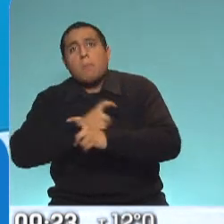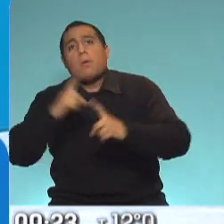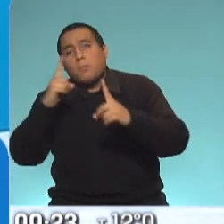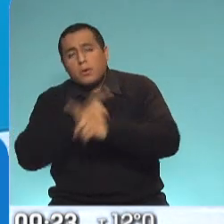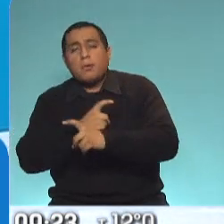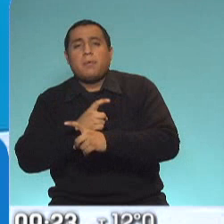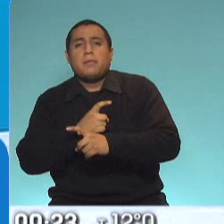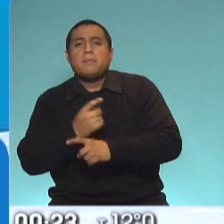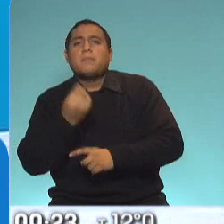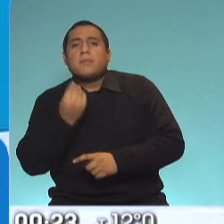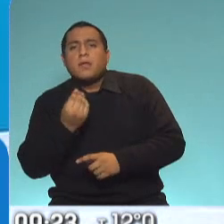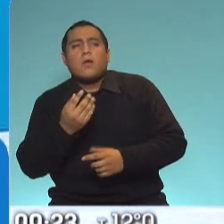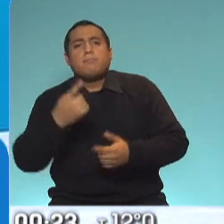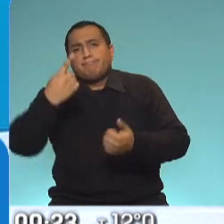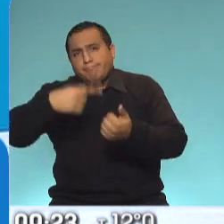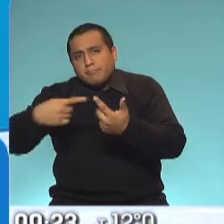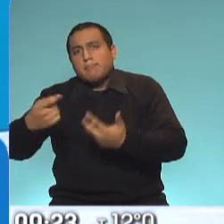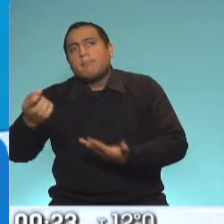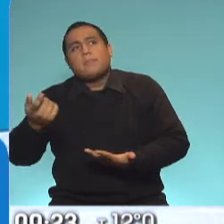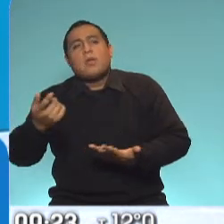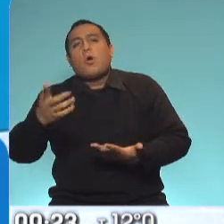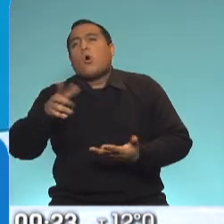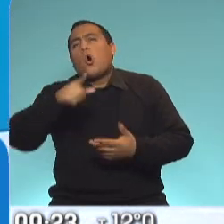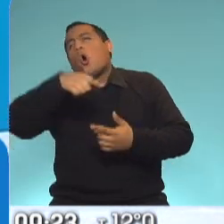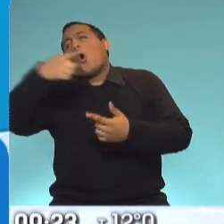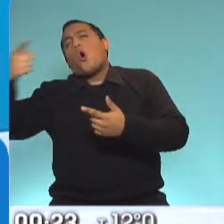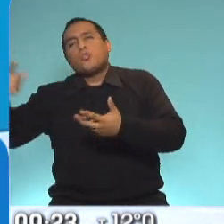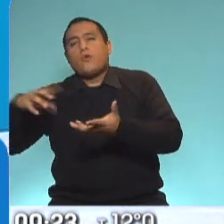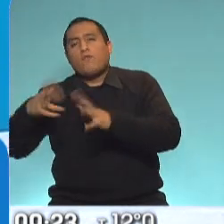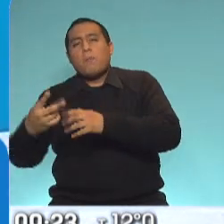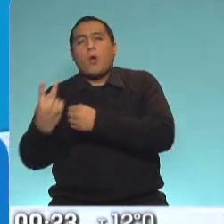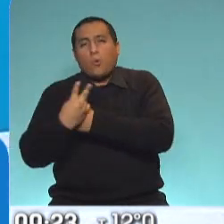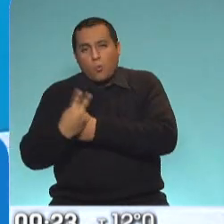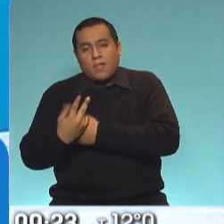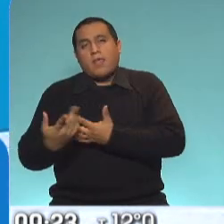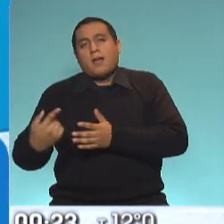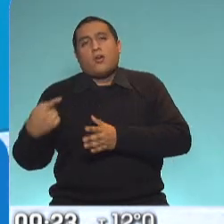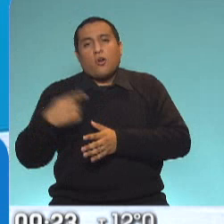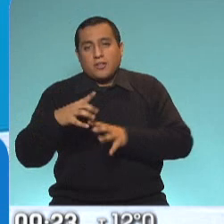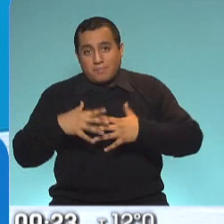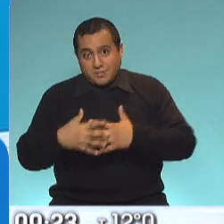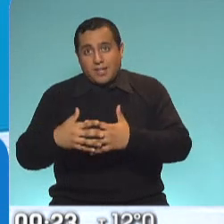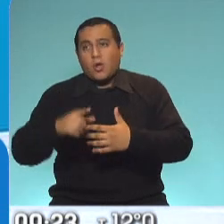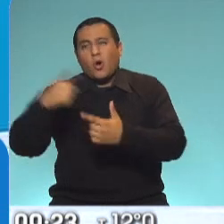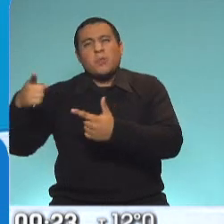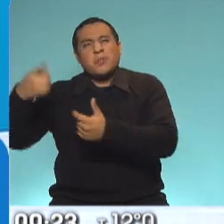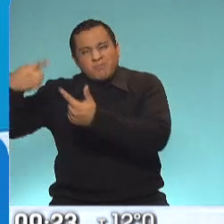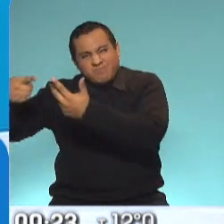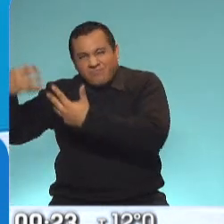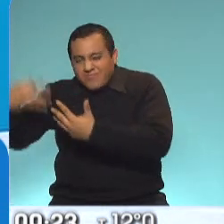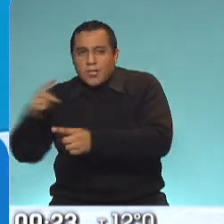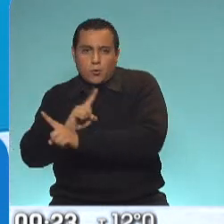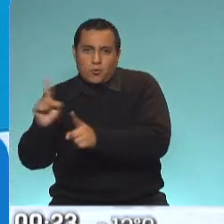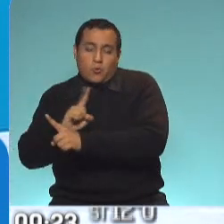uso de métodos que no son los recomendados para interrumpir un embarazo